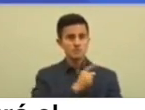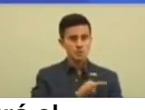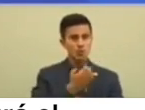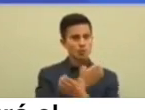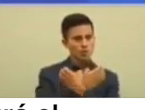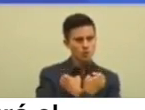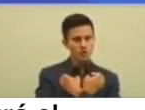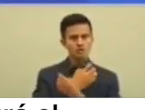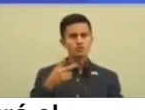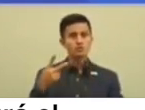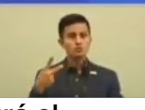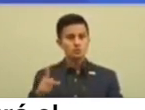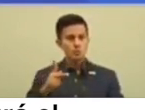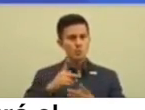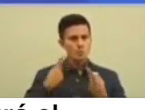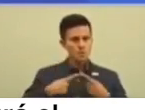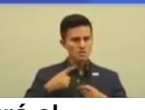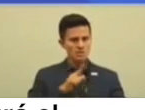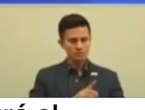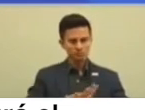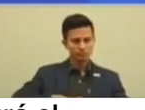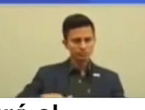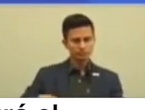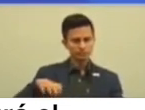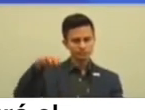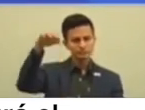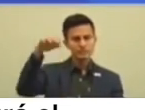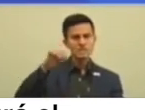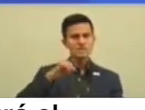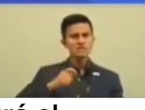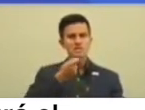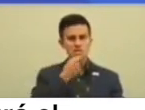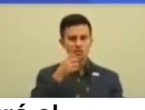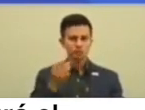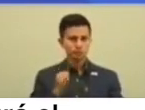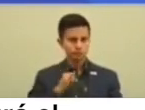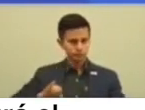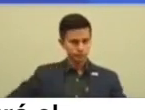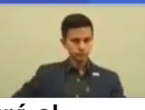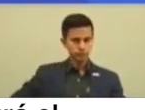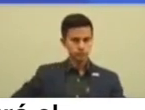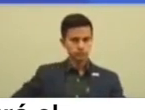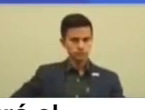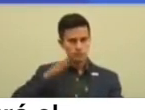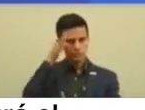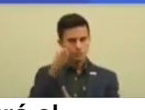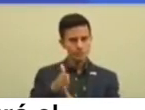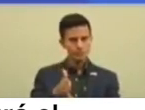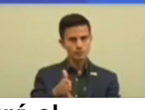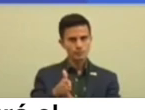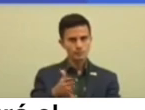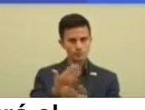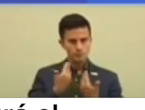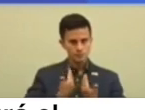libre desarrollo de la personalidad, el trato digno y el interés superior de la niñez, me comprometo a implementar